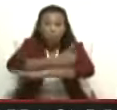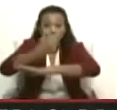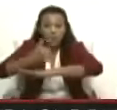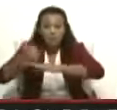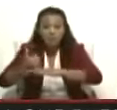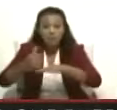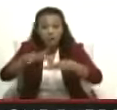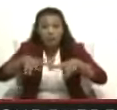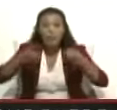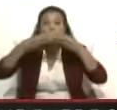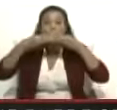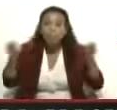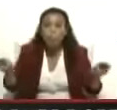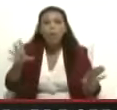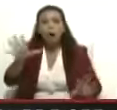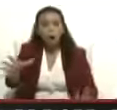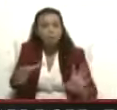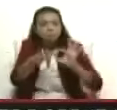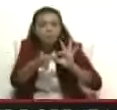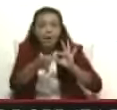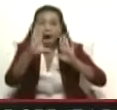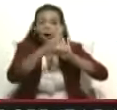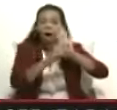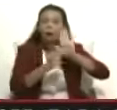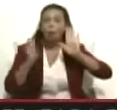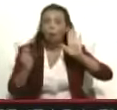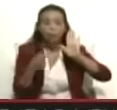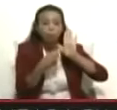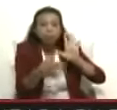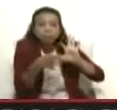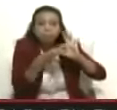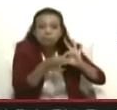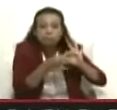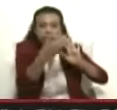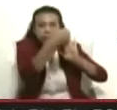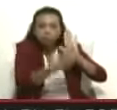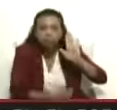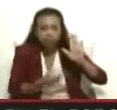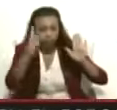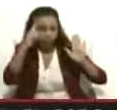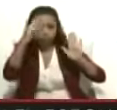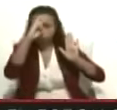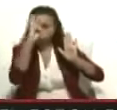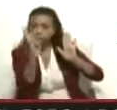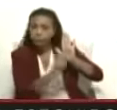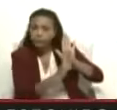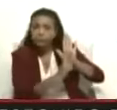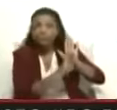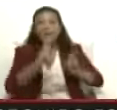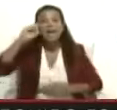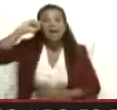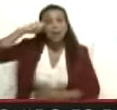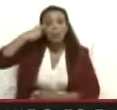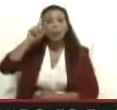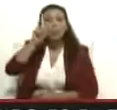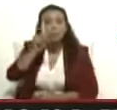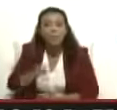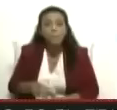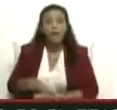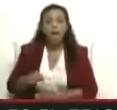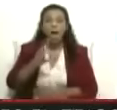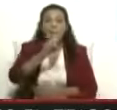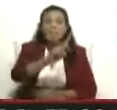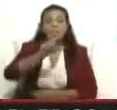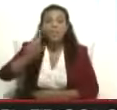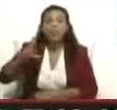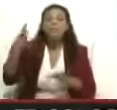poder público están sujetos a la Constitución de nuestra patria. Recordemos que el